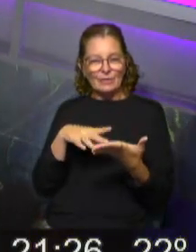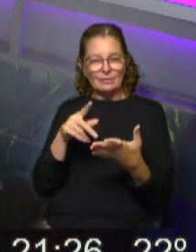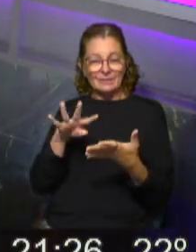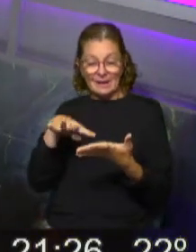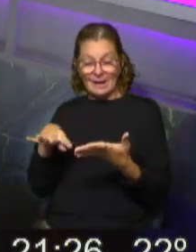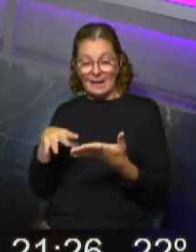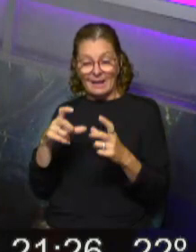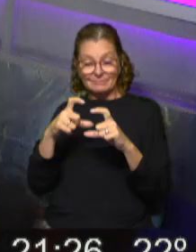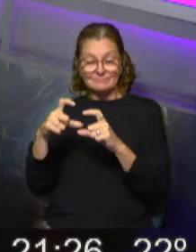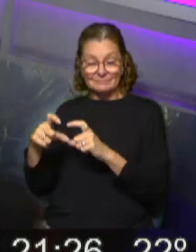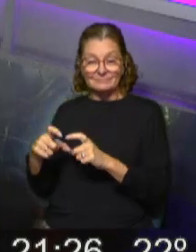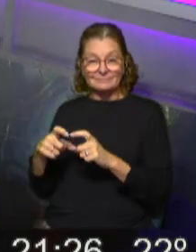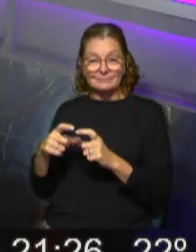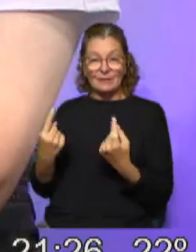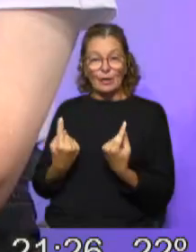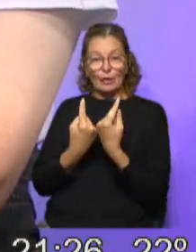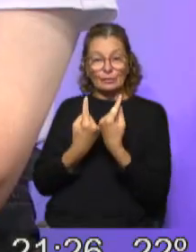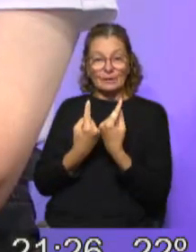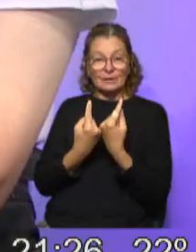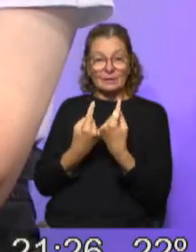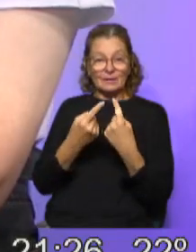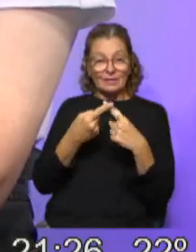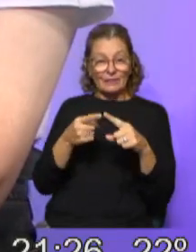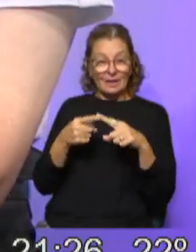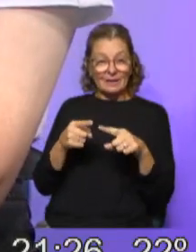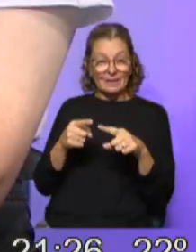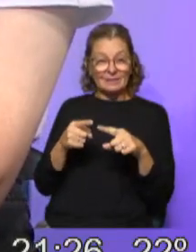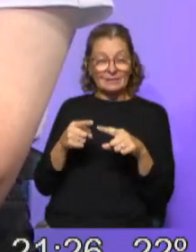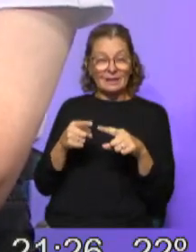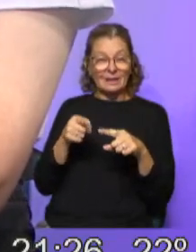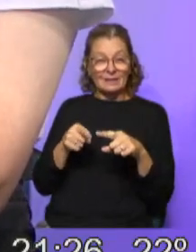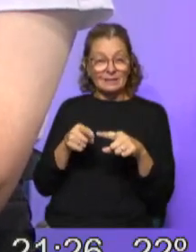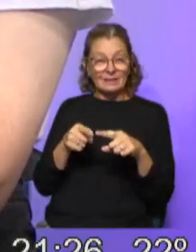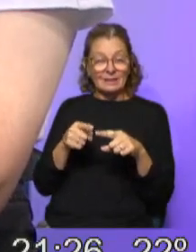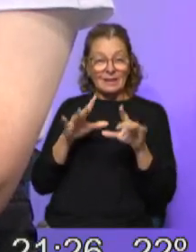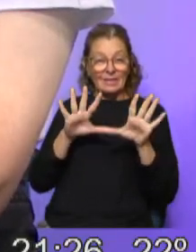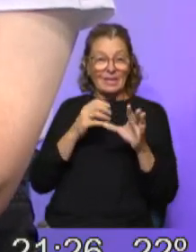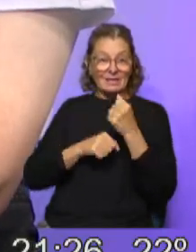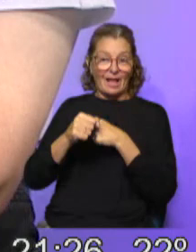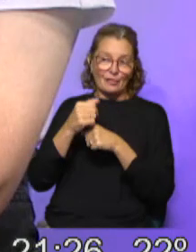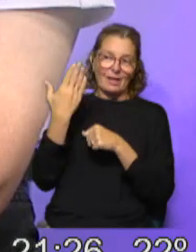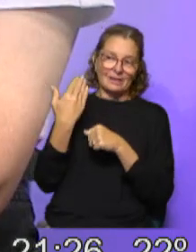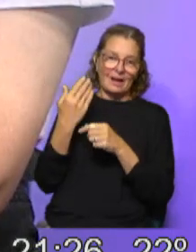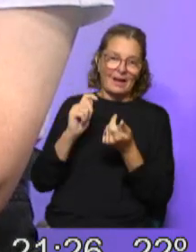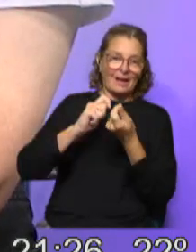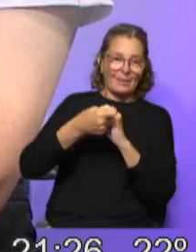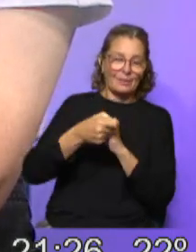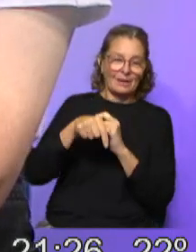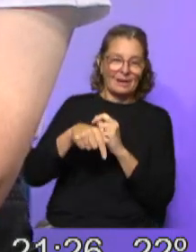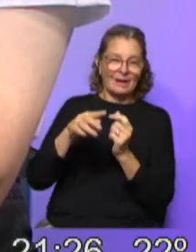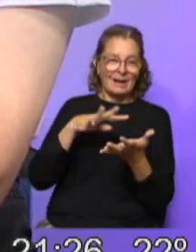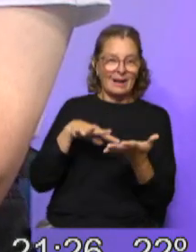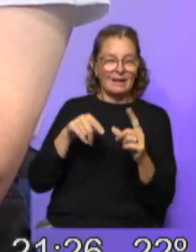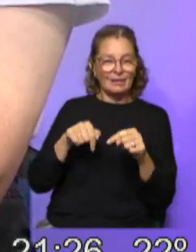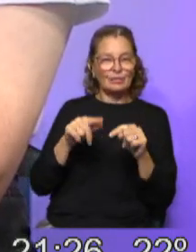lee esta novela, se va a encontrar con cosas un poco más contemporáneas que hace 10 años. Y el que lee esto